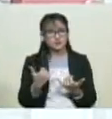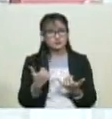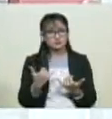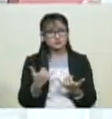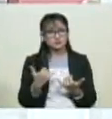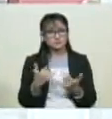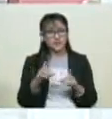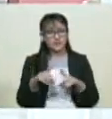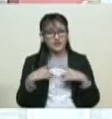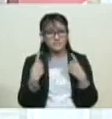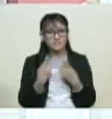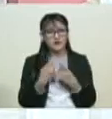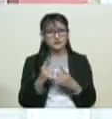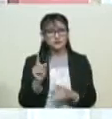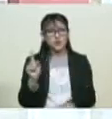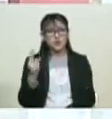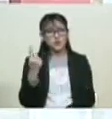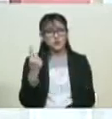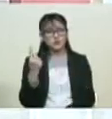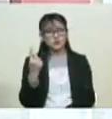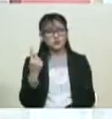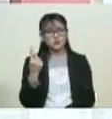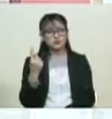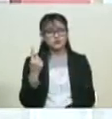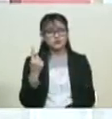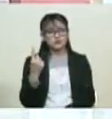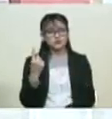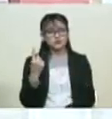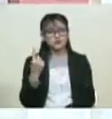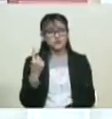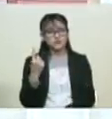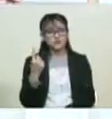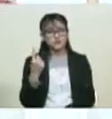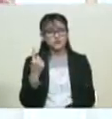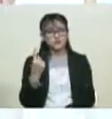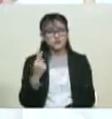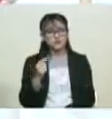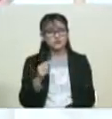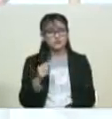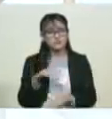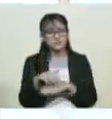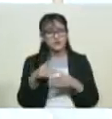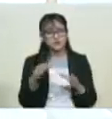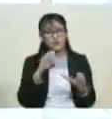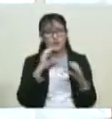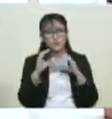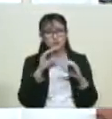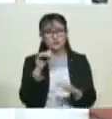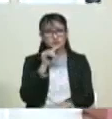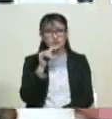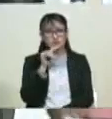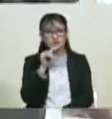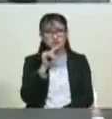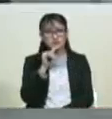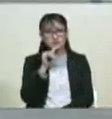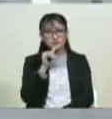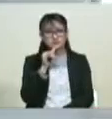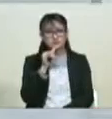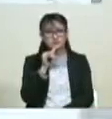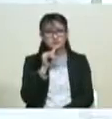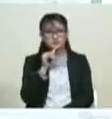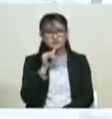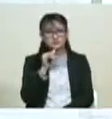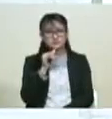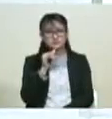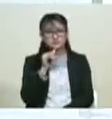despacho número uno en compañía del ministro del poder popular para la comunicación e información jorge rodríguez